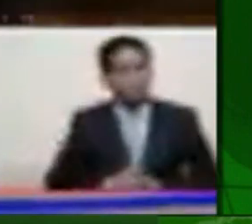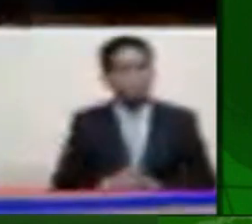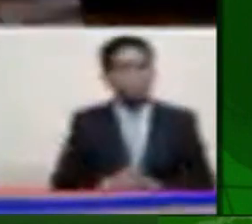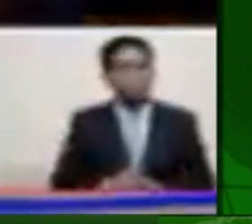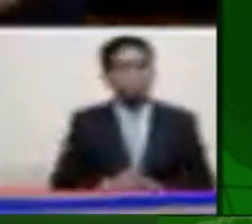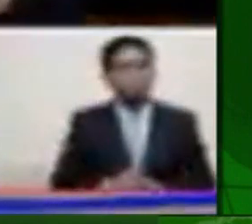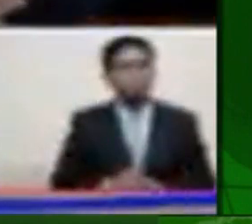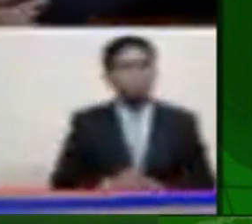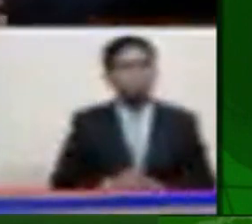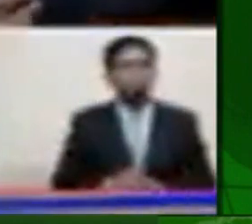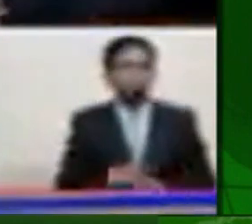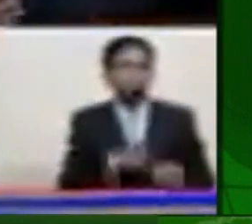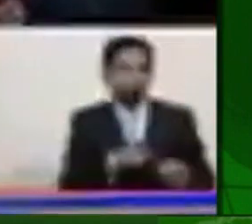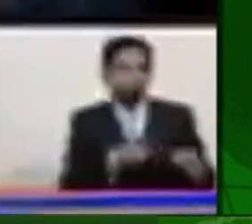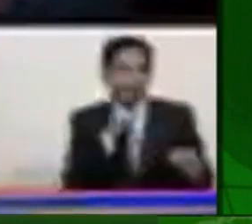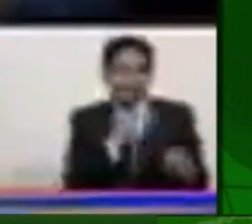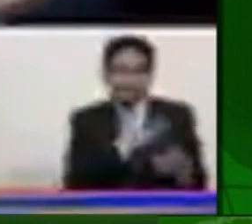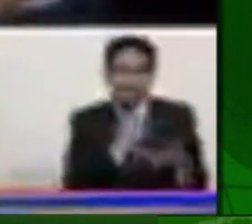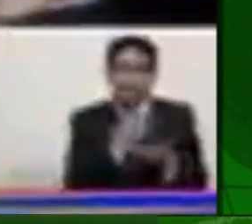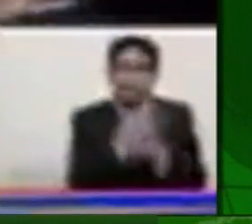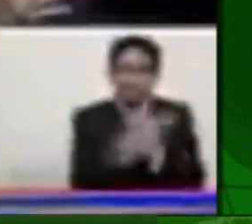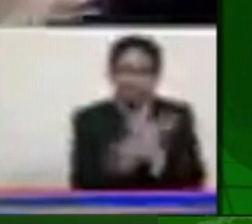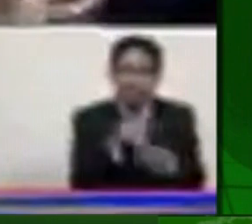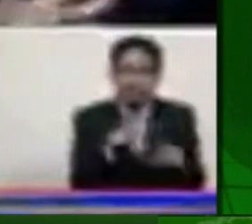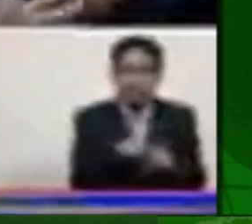Sigan ustedes, pues, jugando a la política.